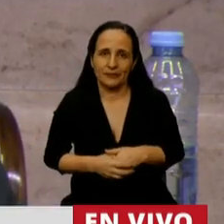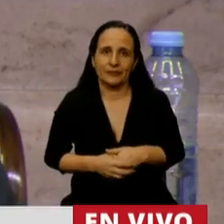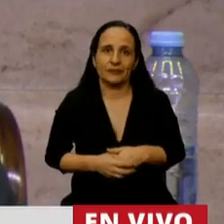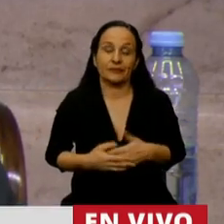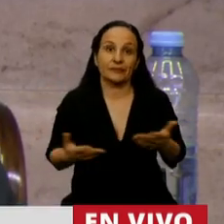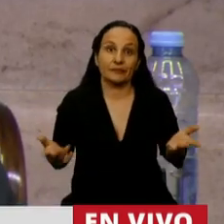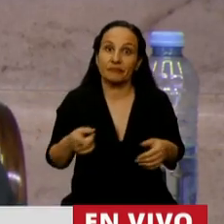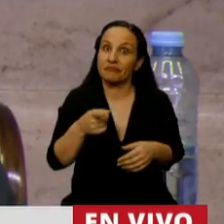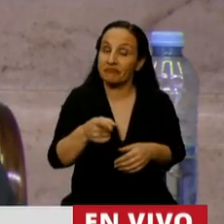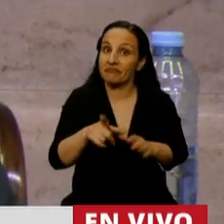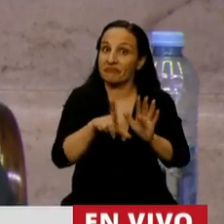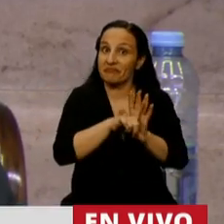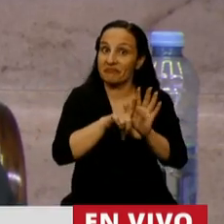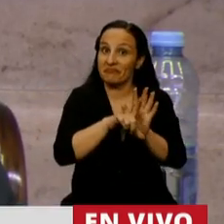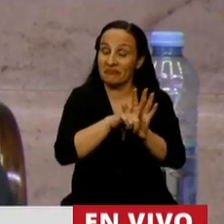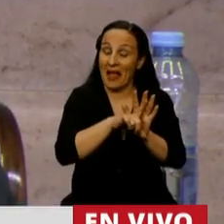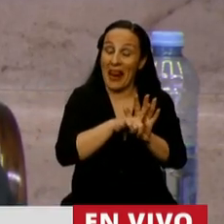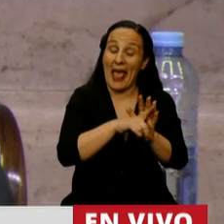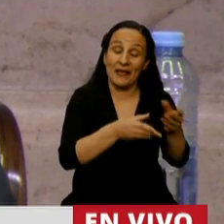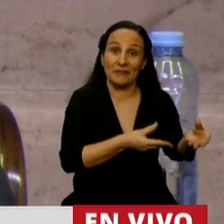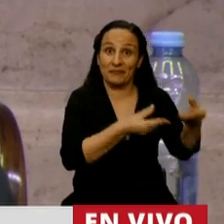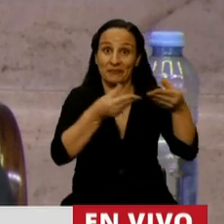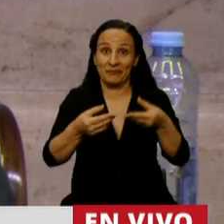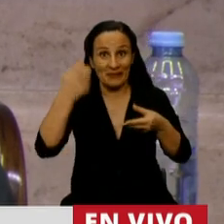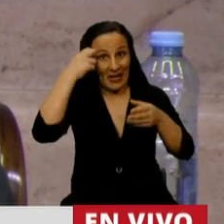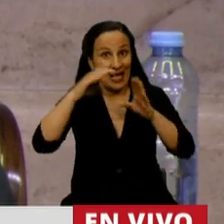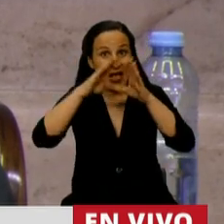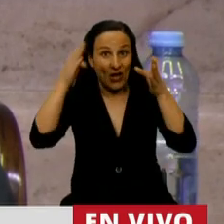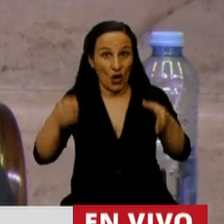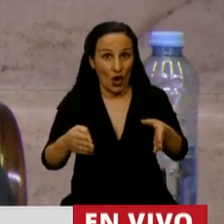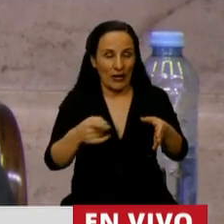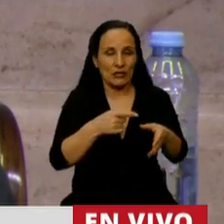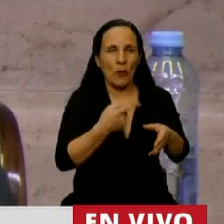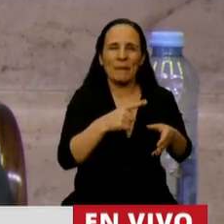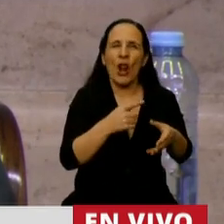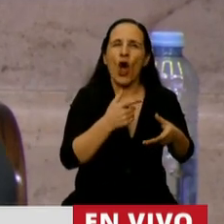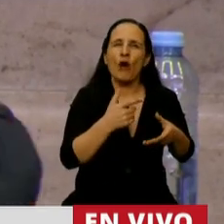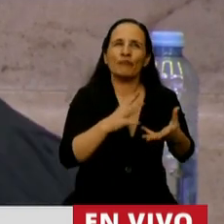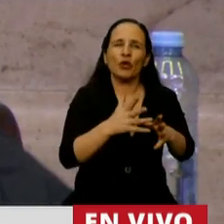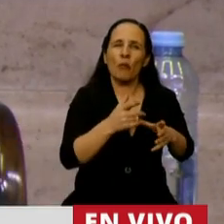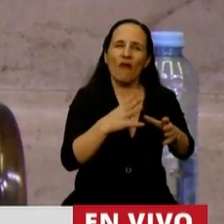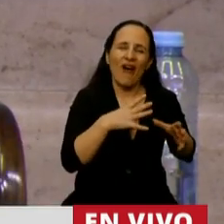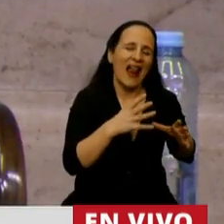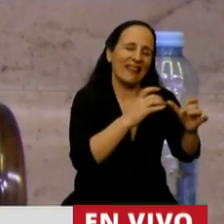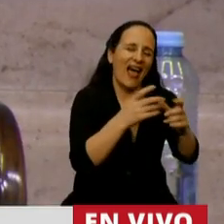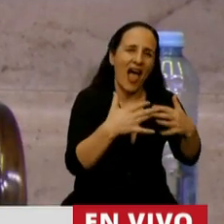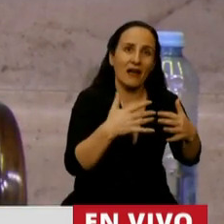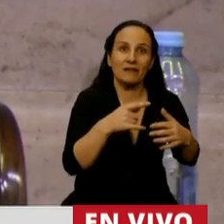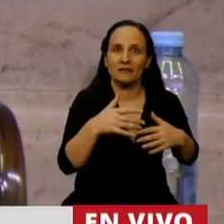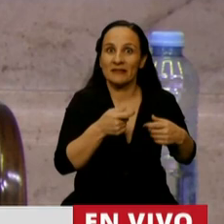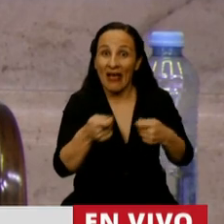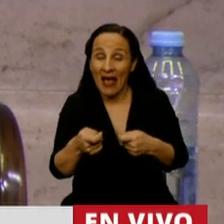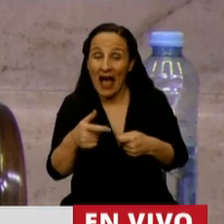cada ley que llega al congreso con confort sé que este congreso tiene que sacar